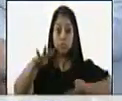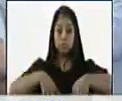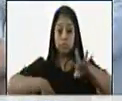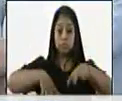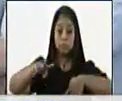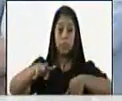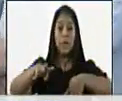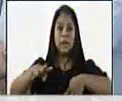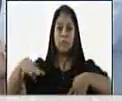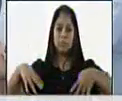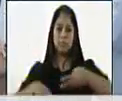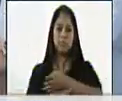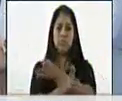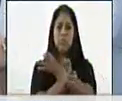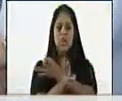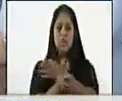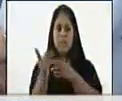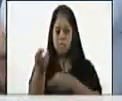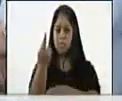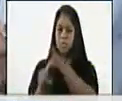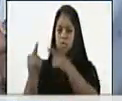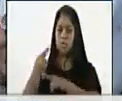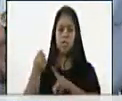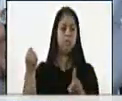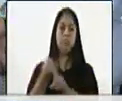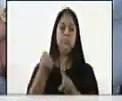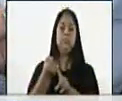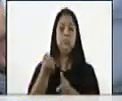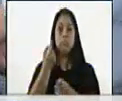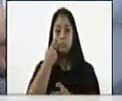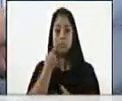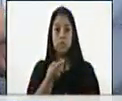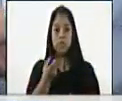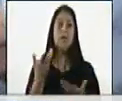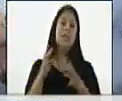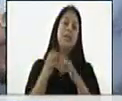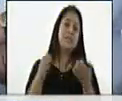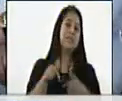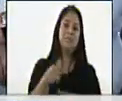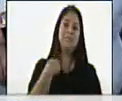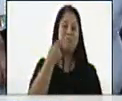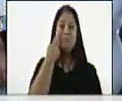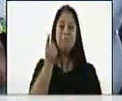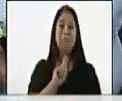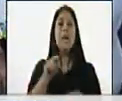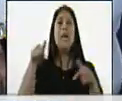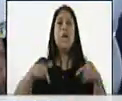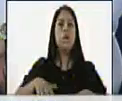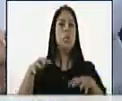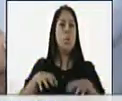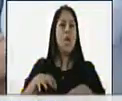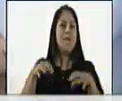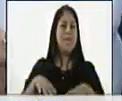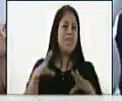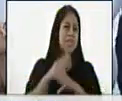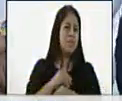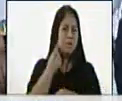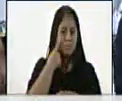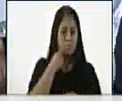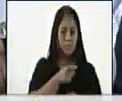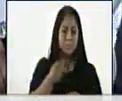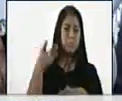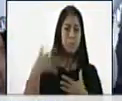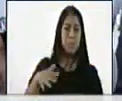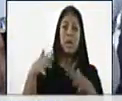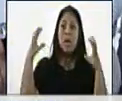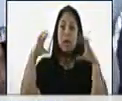después sin señalización tiene que regresar uno, y cuando uno siente ya se pasó. Y aquí como casi no llueve, de noche, cuando